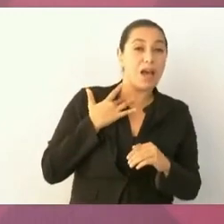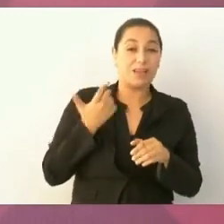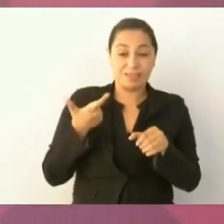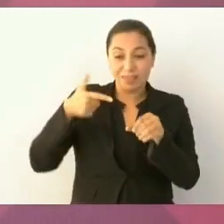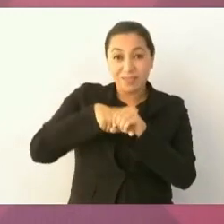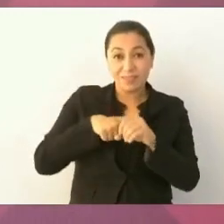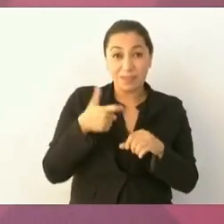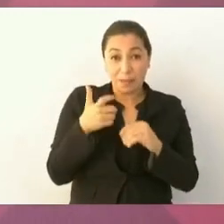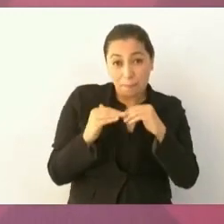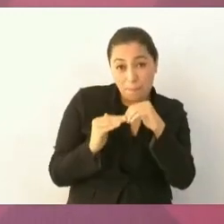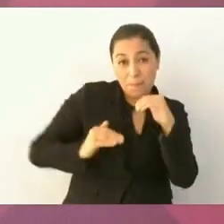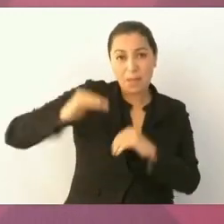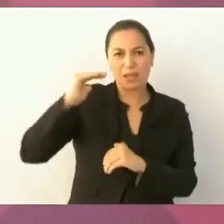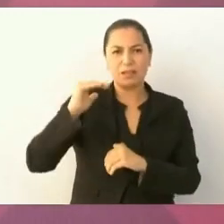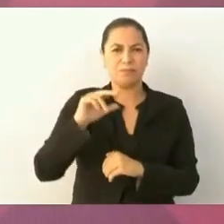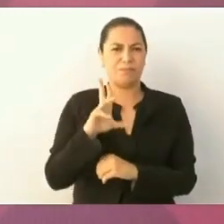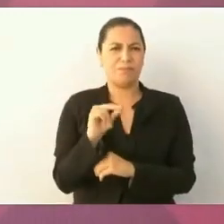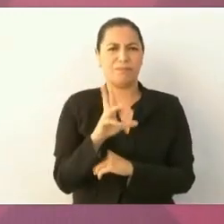solo